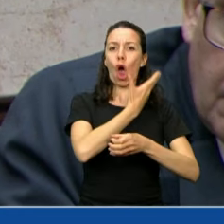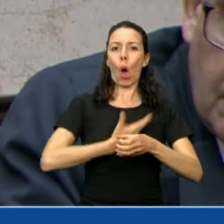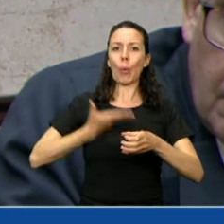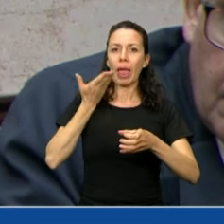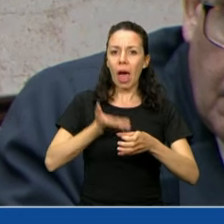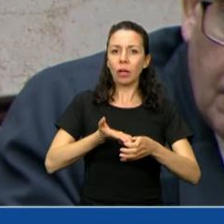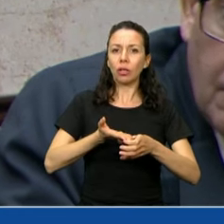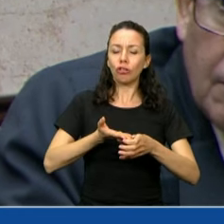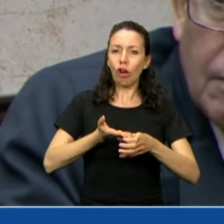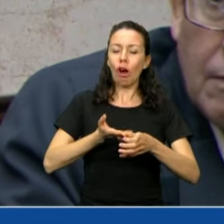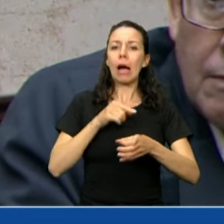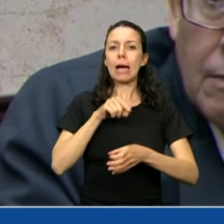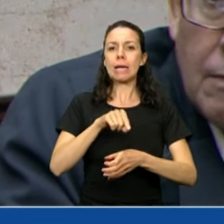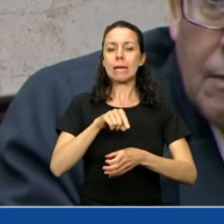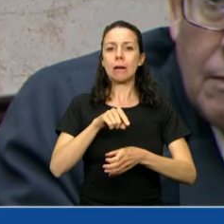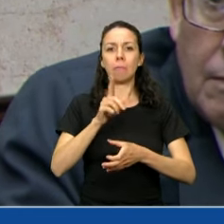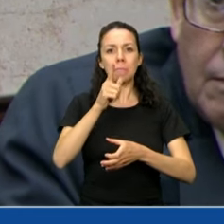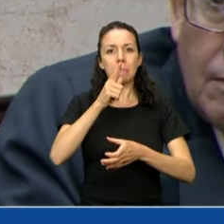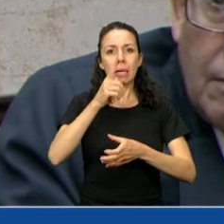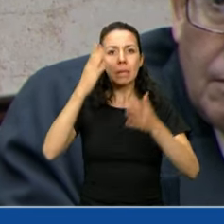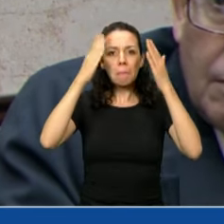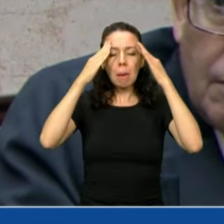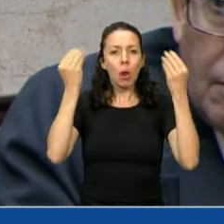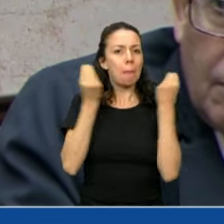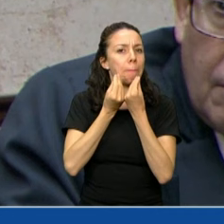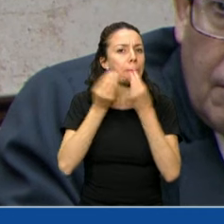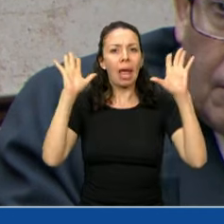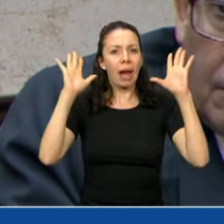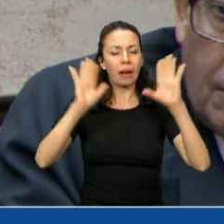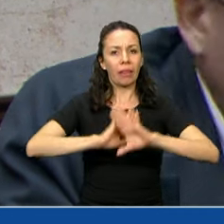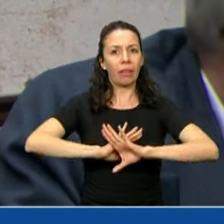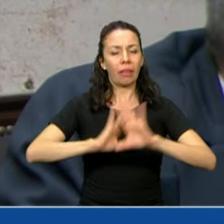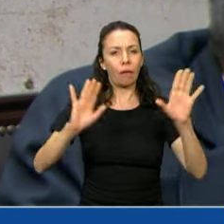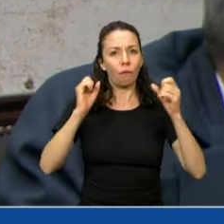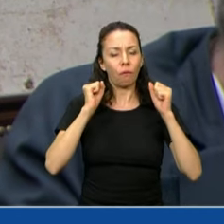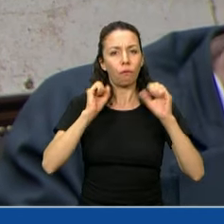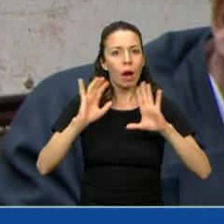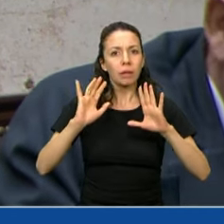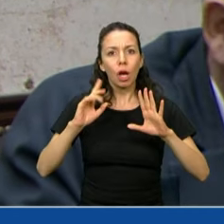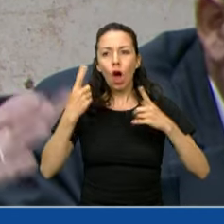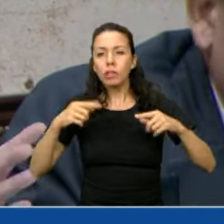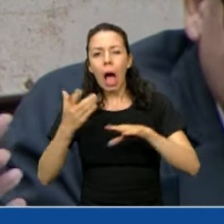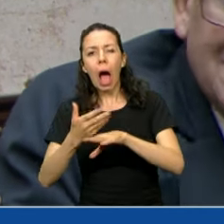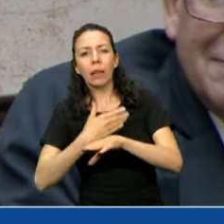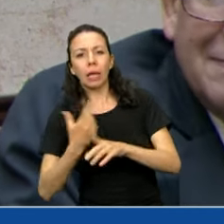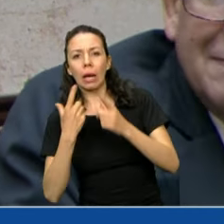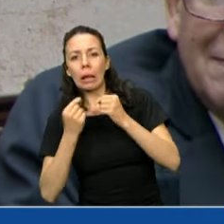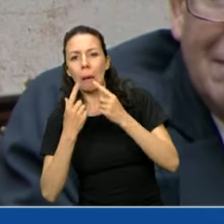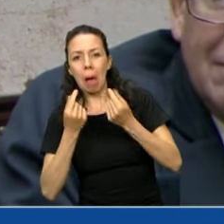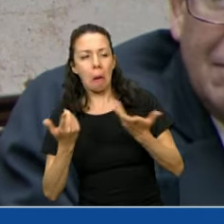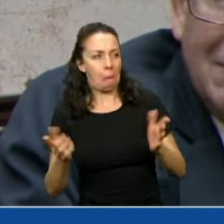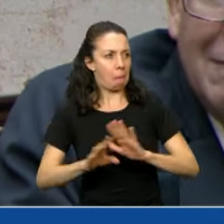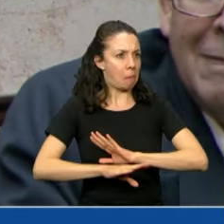del mostrador sufre una Amnesia galopante y no aplican nada de lo que reclaman minga con la